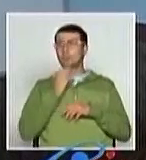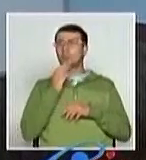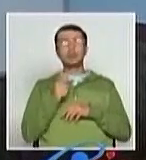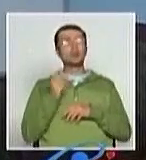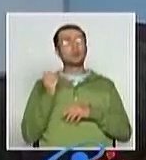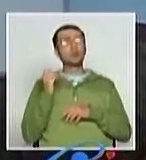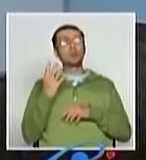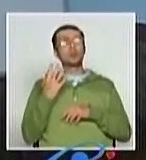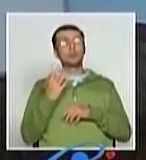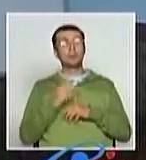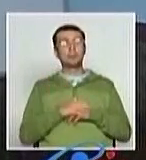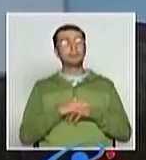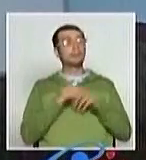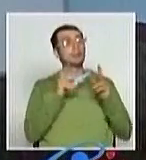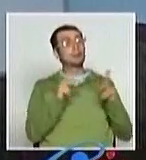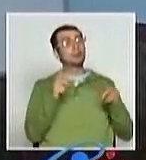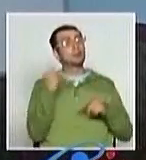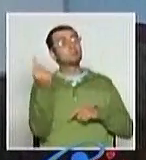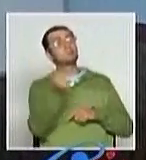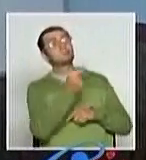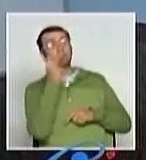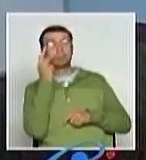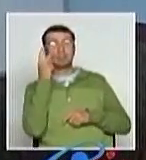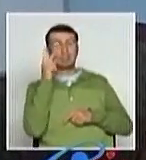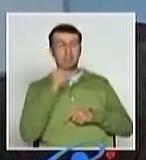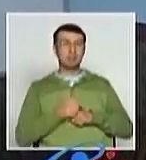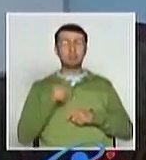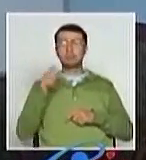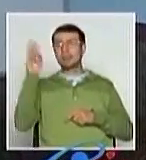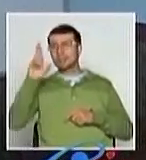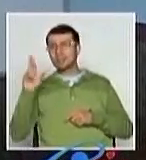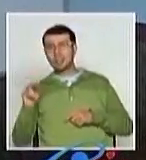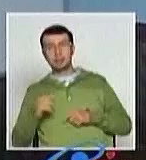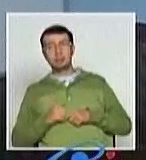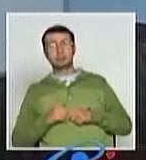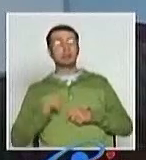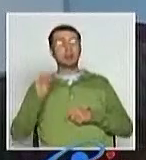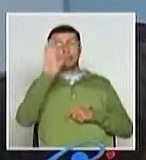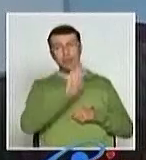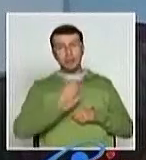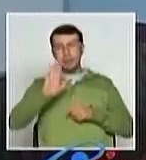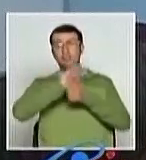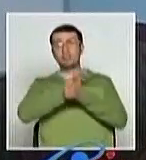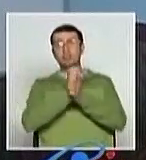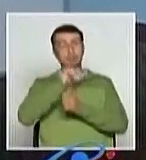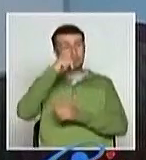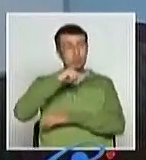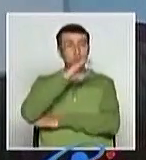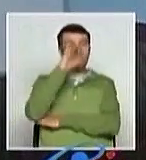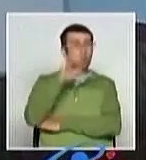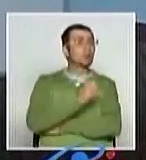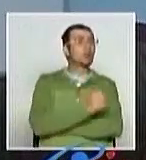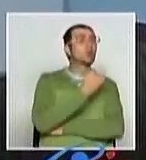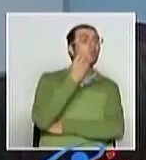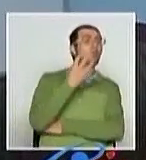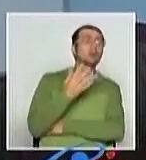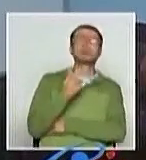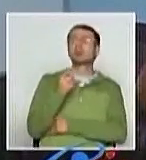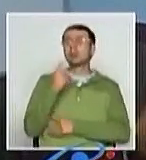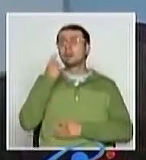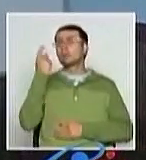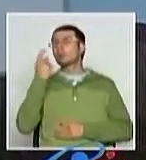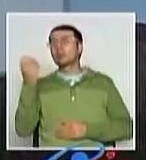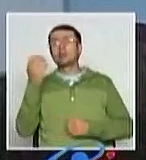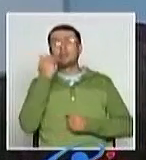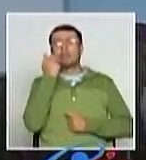pacientes hay en Pereira hay en risaralda hay en el eje Cafetero hay en Colombia que buscan la enfermedad en el